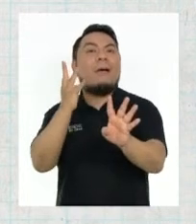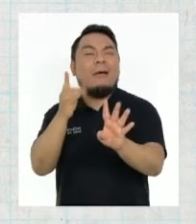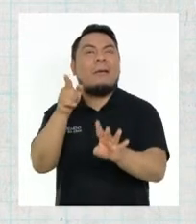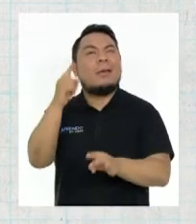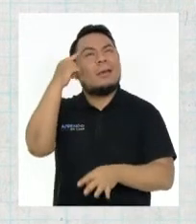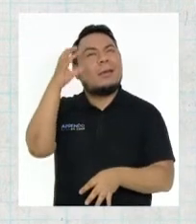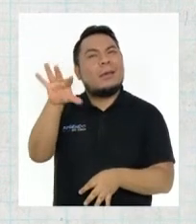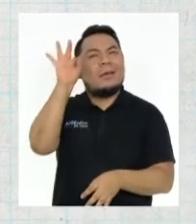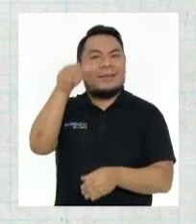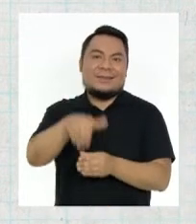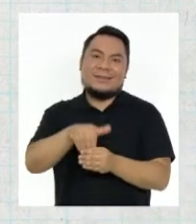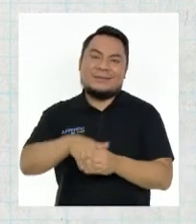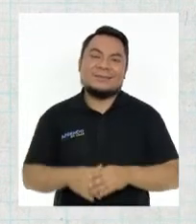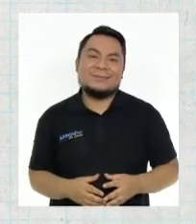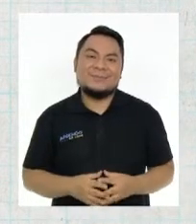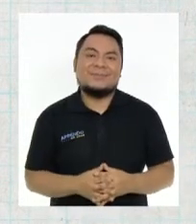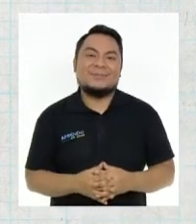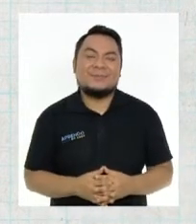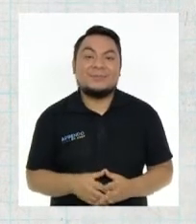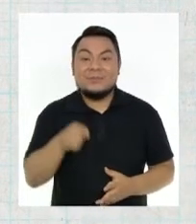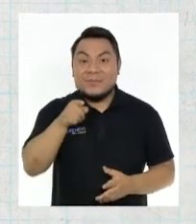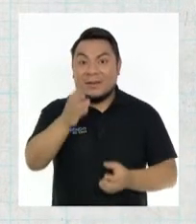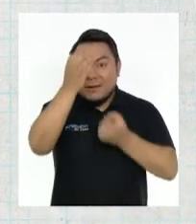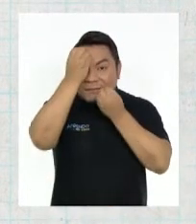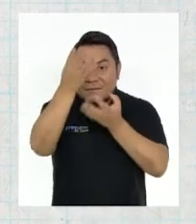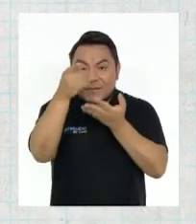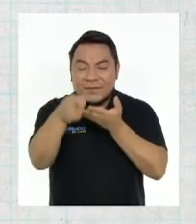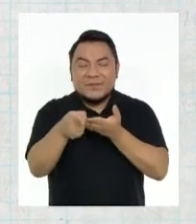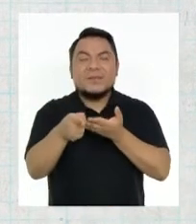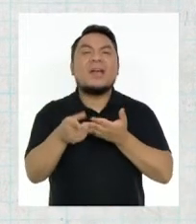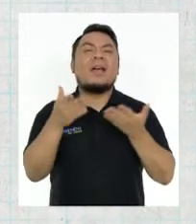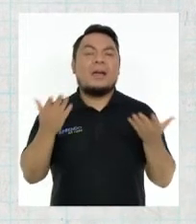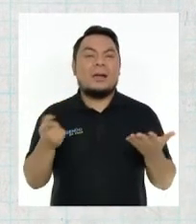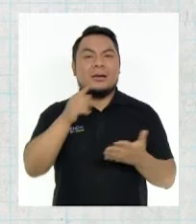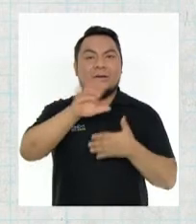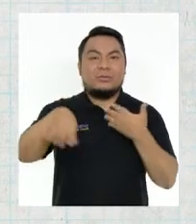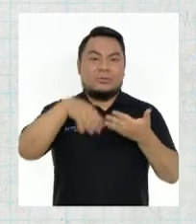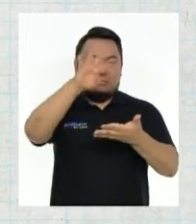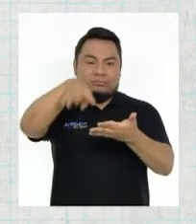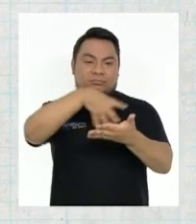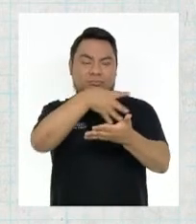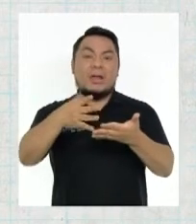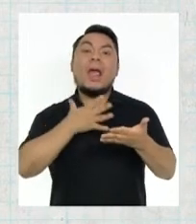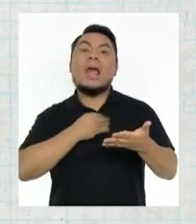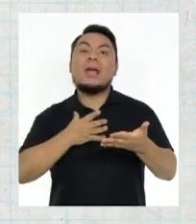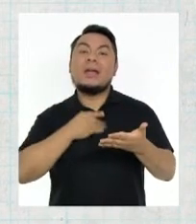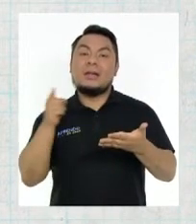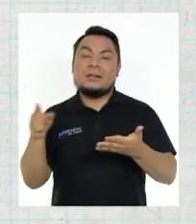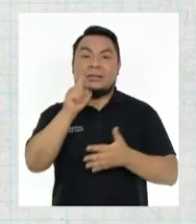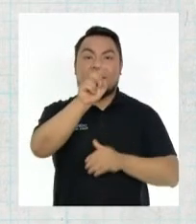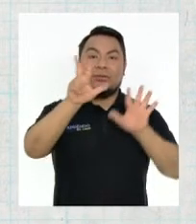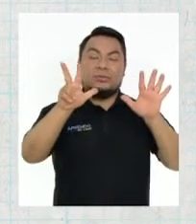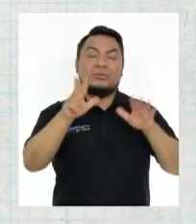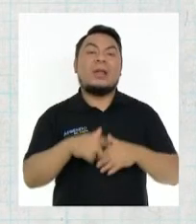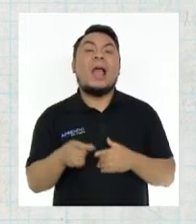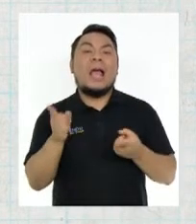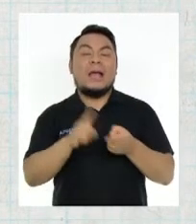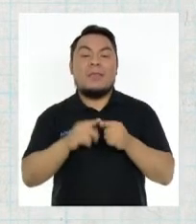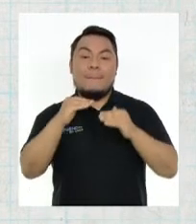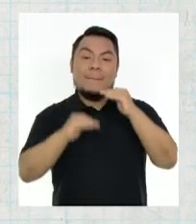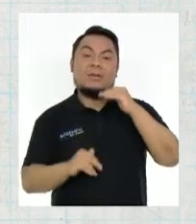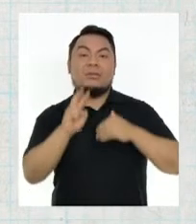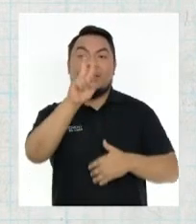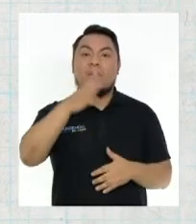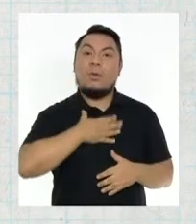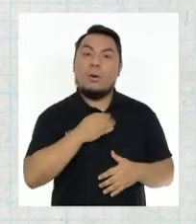elección. Esta información referida al intervalo de edad desde los 18 hasta menores de